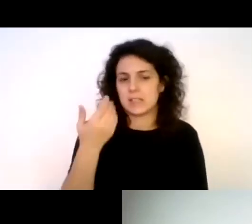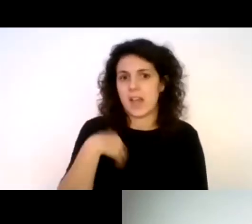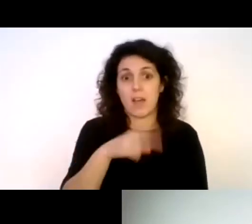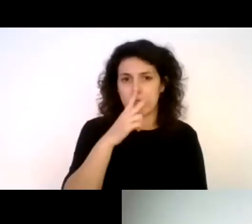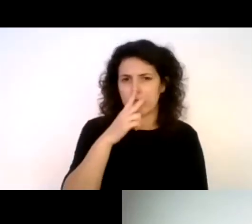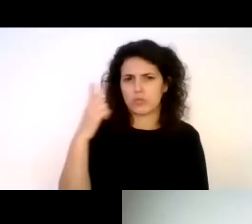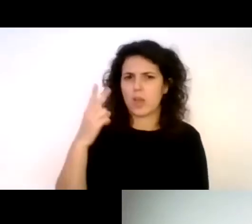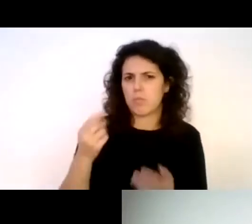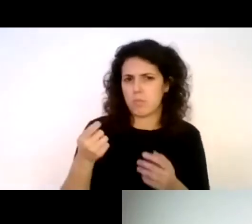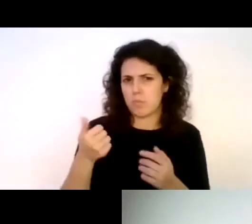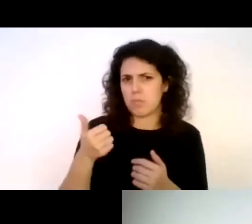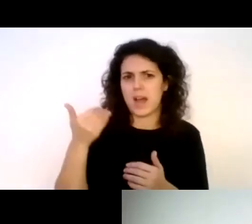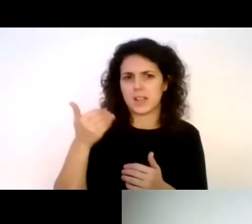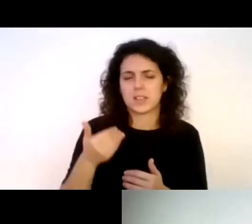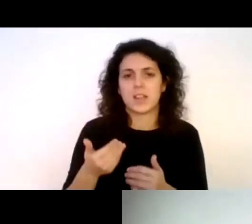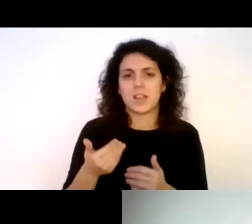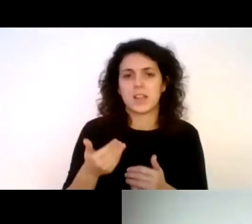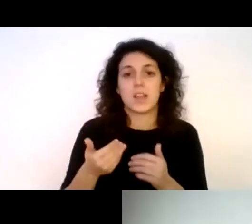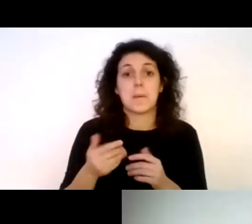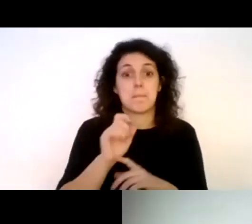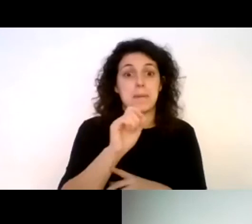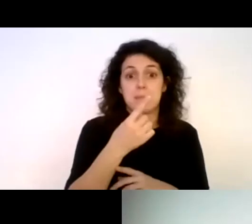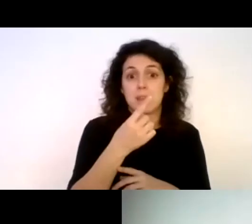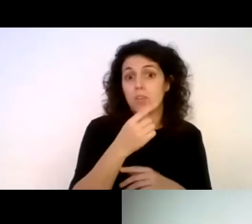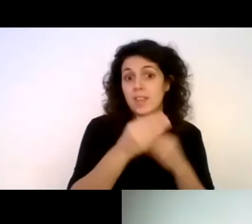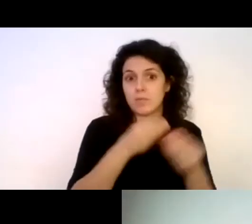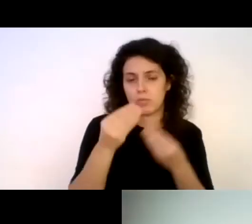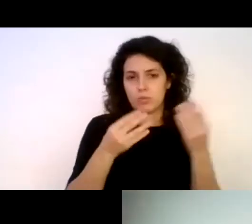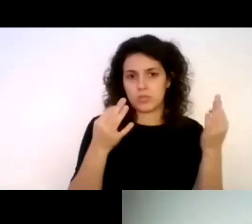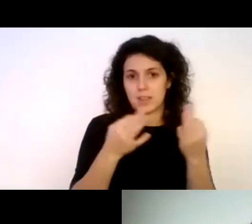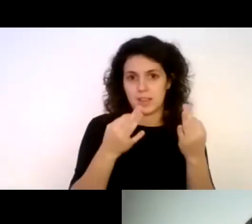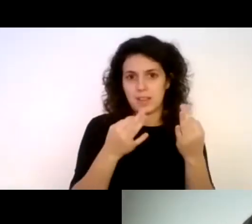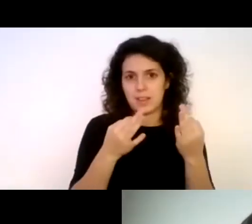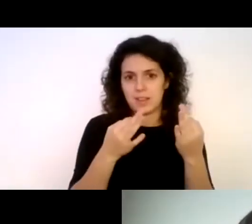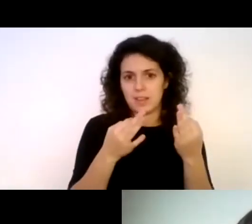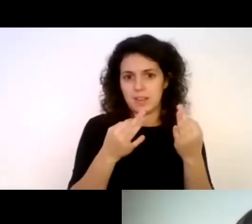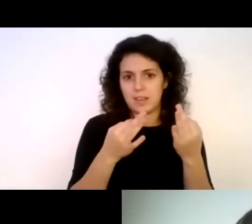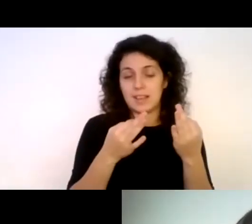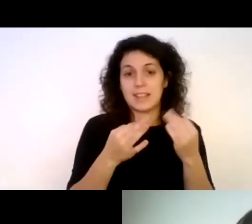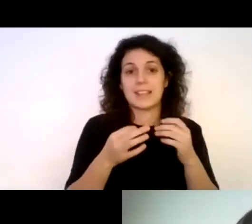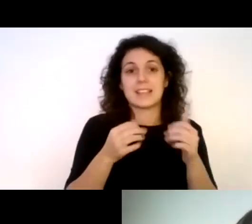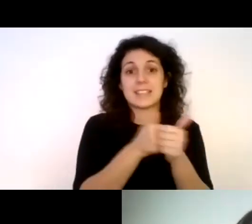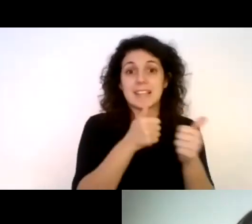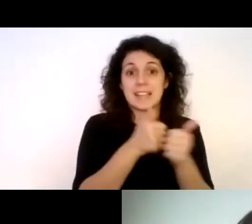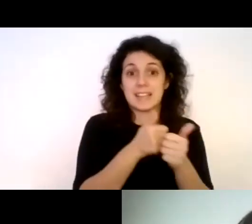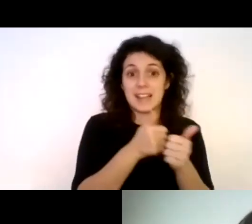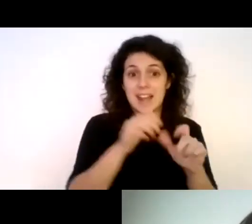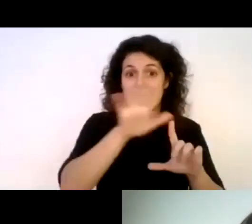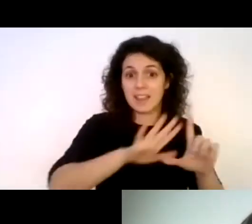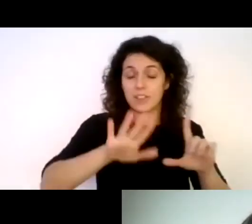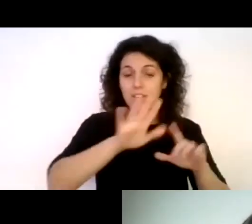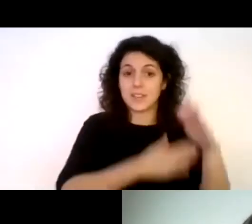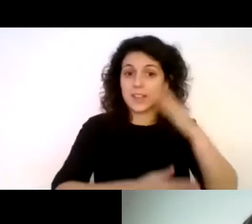2 años y la primera puerta que tocamos fue la CENADIS, que es la Secretaría Nacional de Discapacidad.